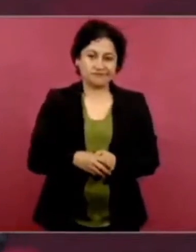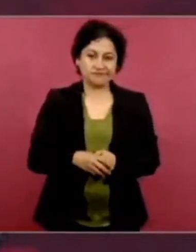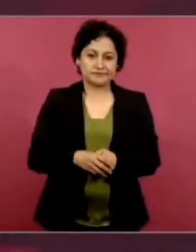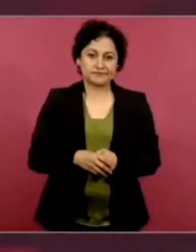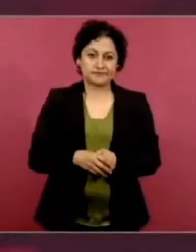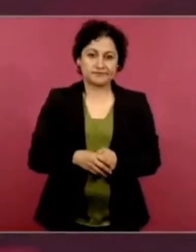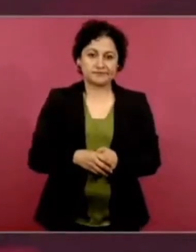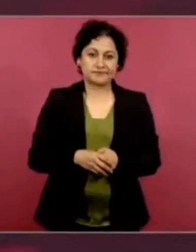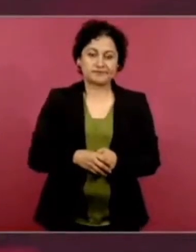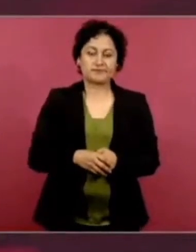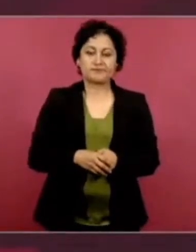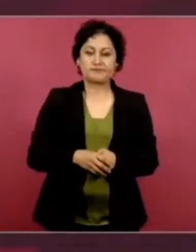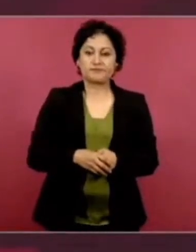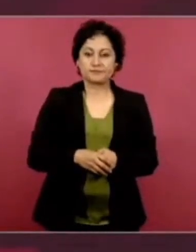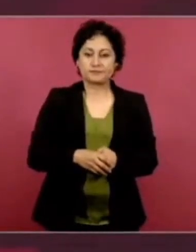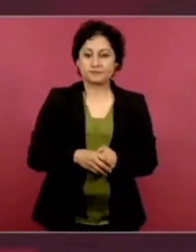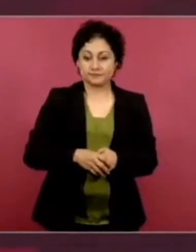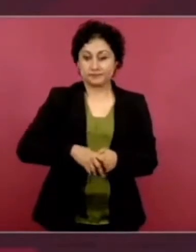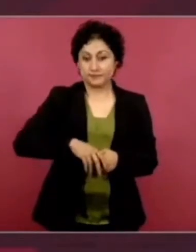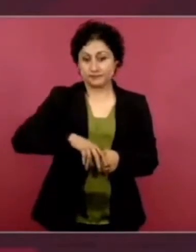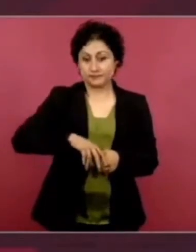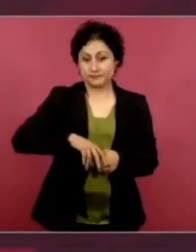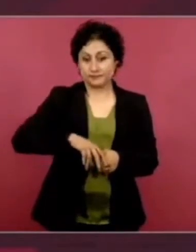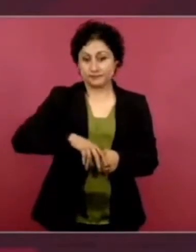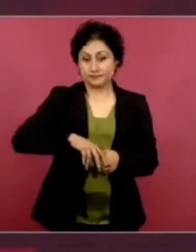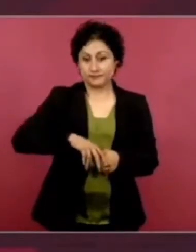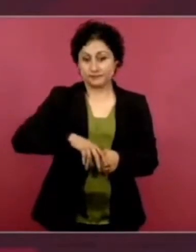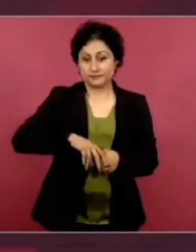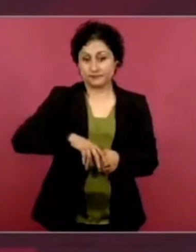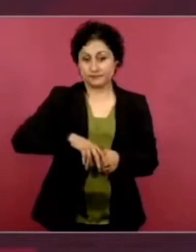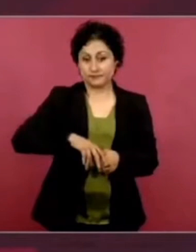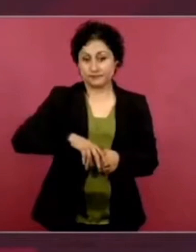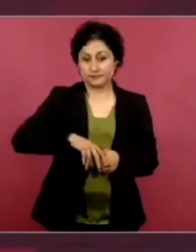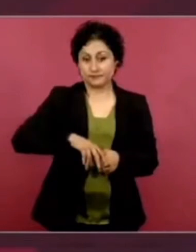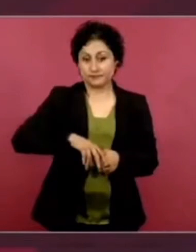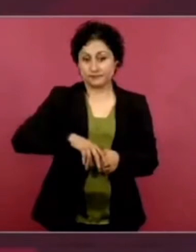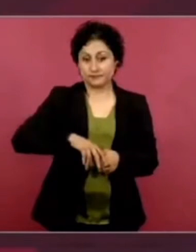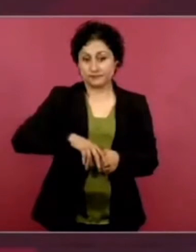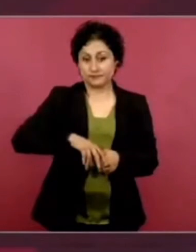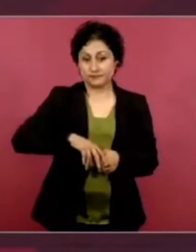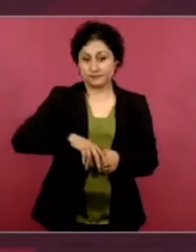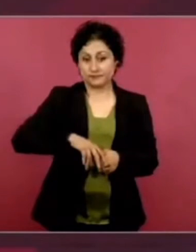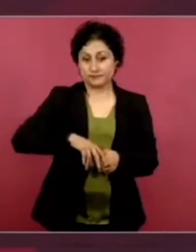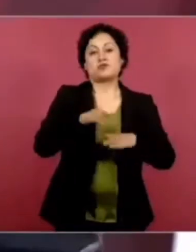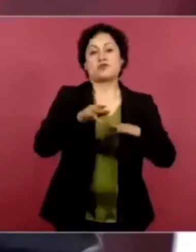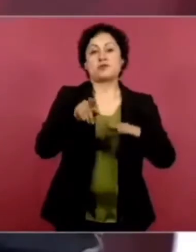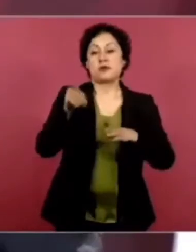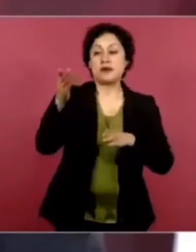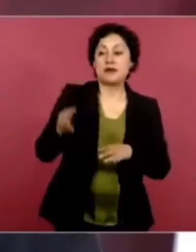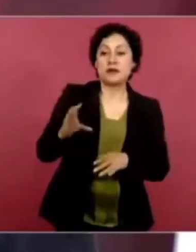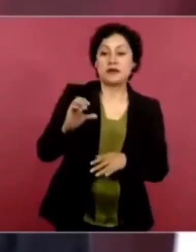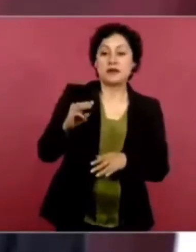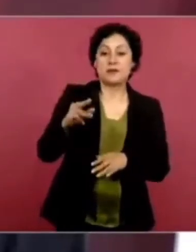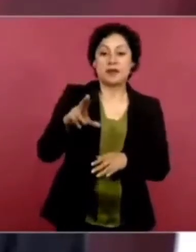la expresión hacia el finado Camacho, hacia los dos ya buenas personas ya